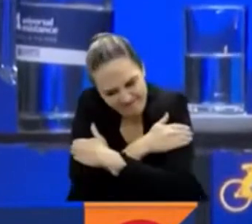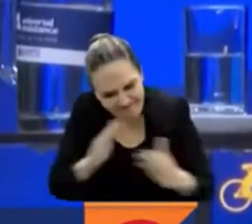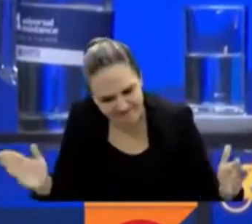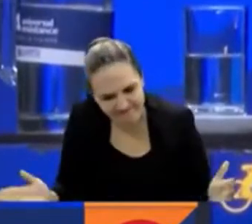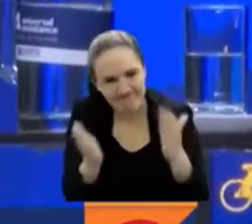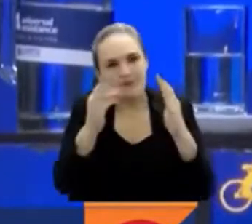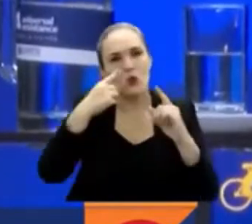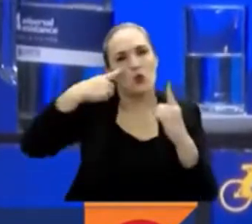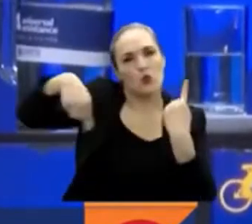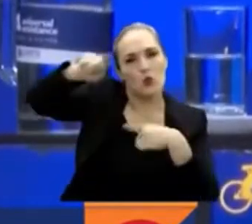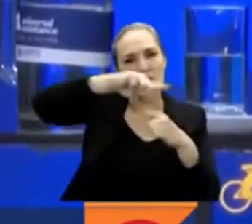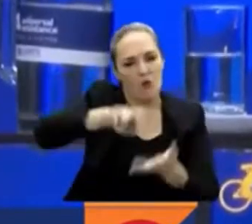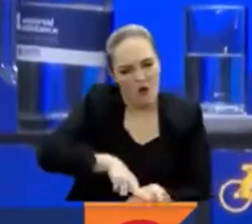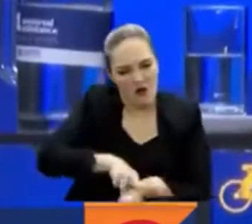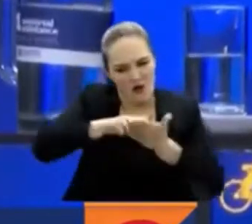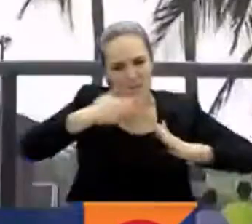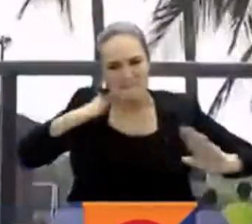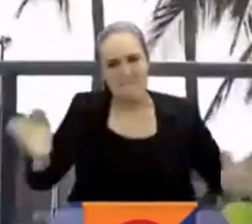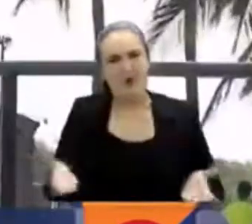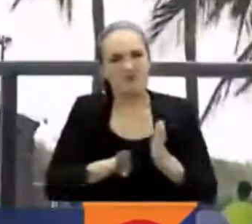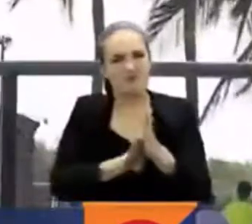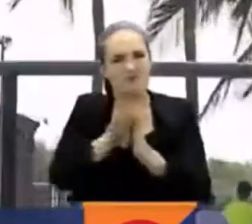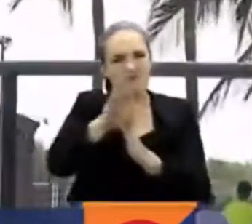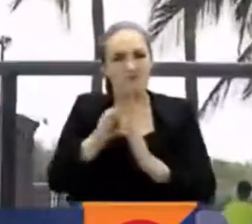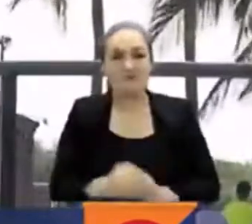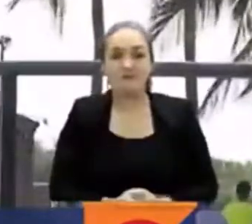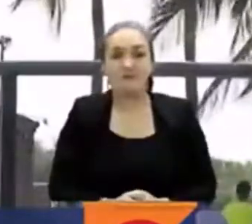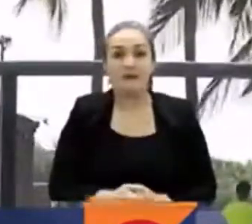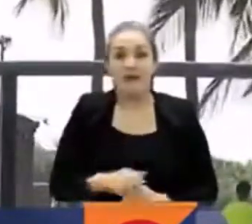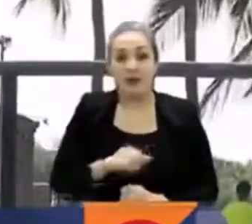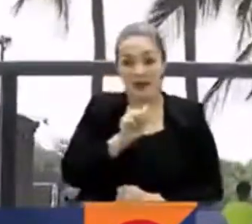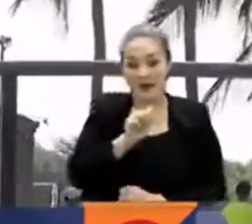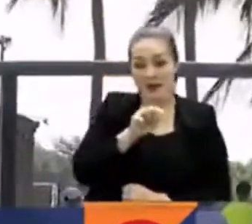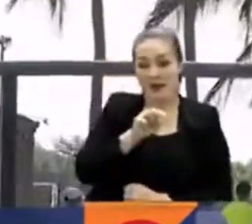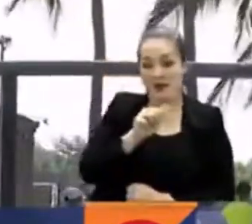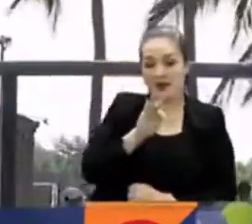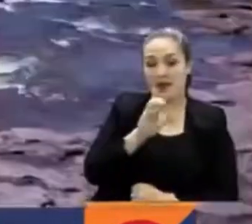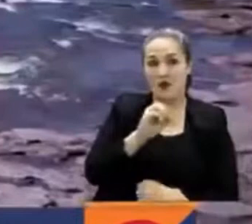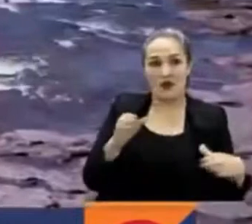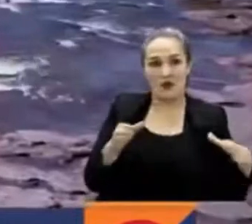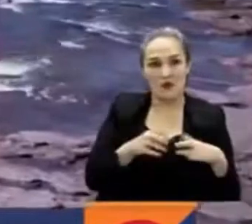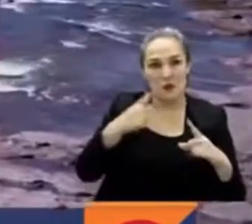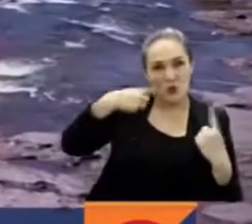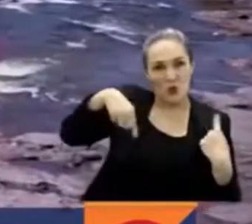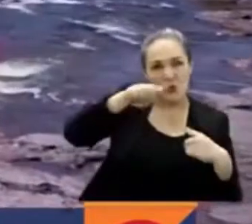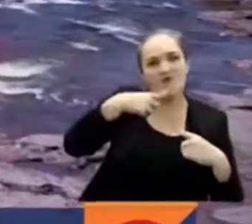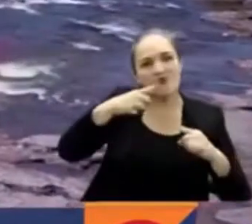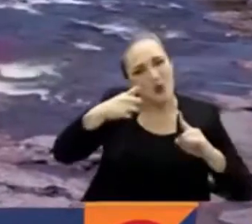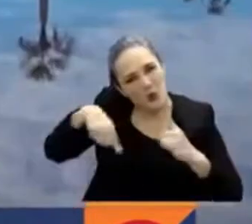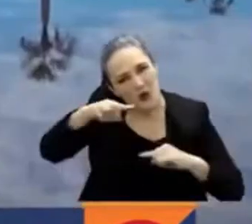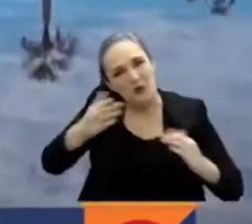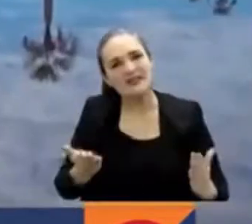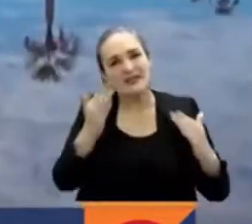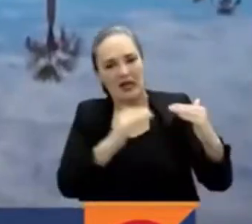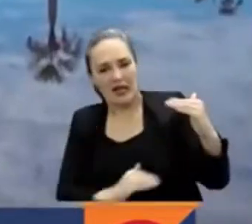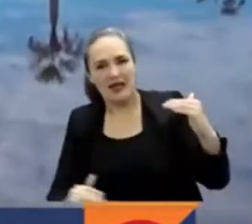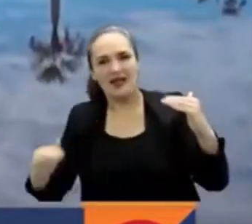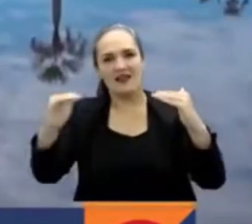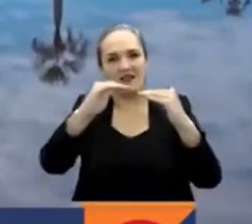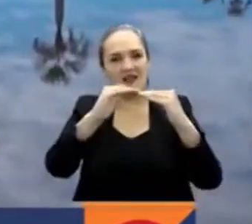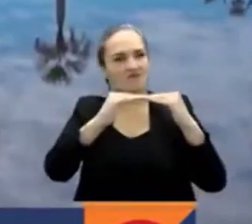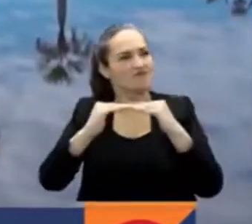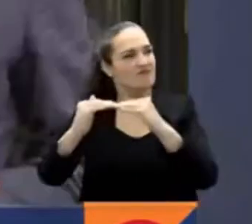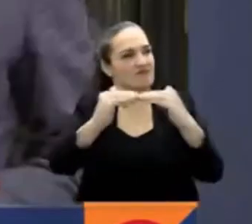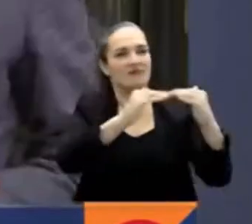momento para recuperarse, para salir adelante. Para ANATO, el turismo es una de las herramientas para alcanzar la equidad y la igualdad en